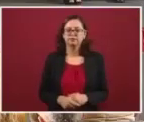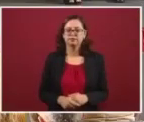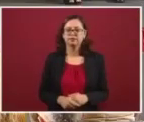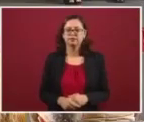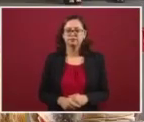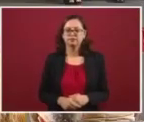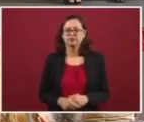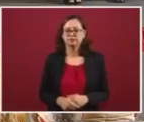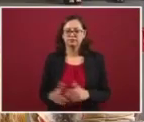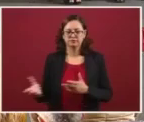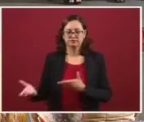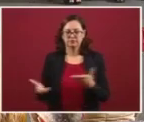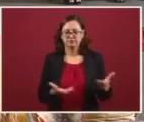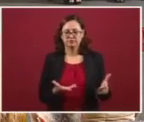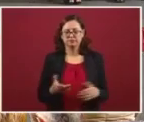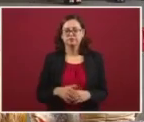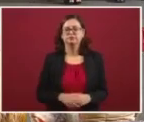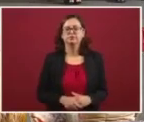la palabra a Ricardo.